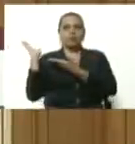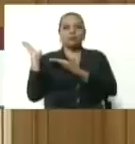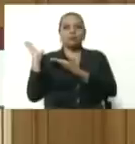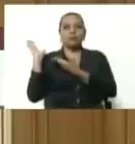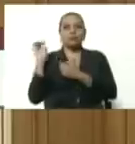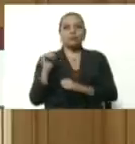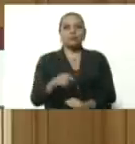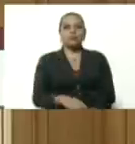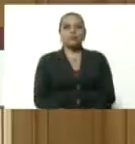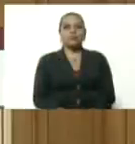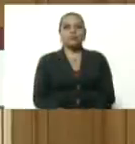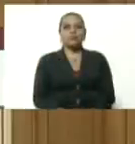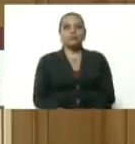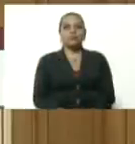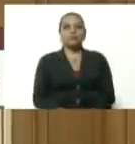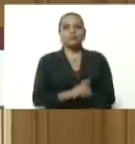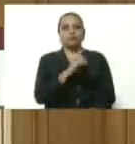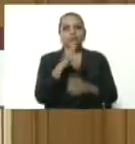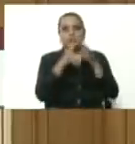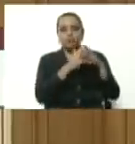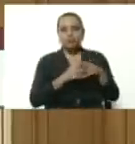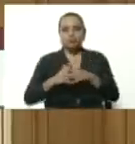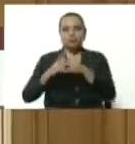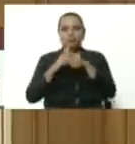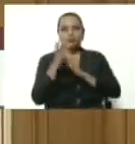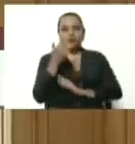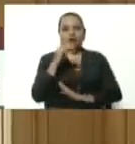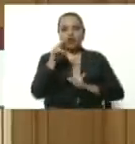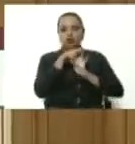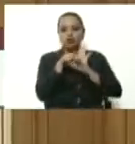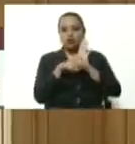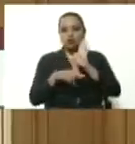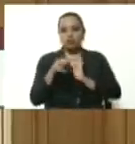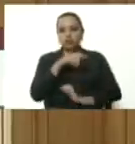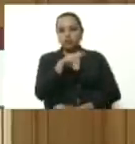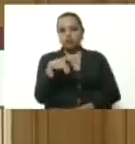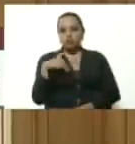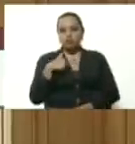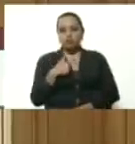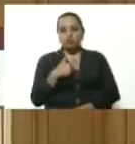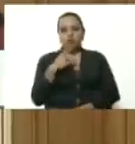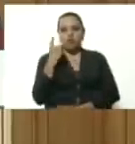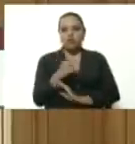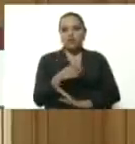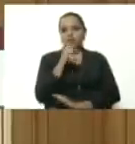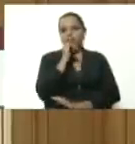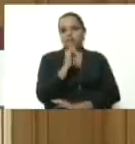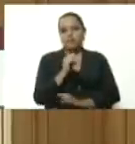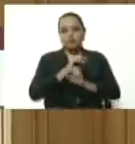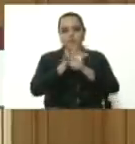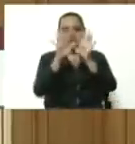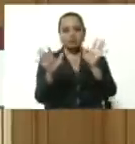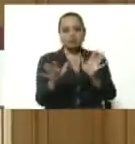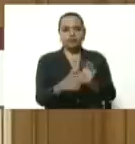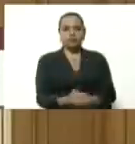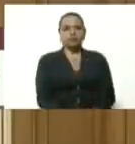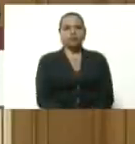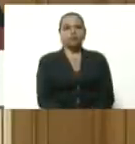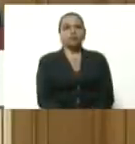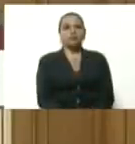Bueno, y como en el periodismo hay una norma para cuando uno tiene que informar claramente,